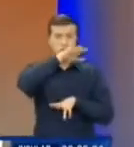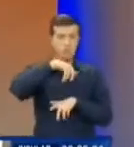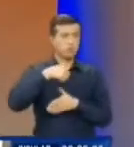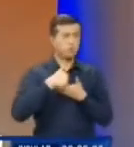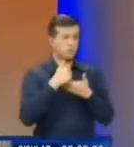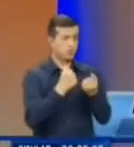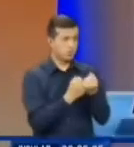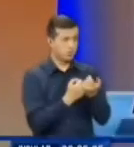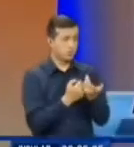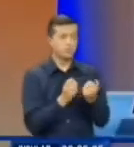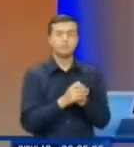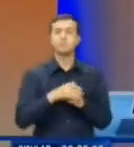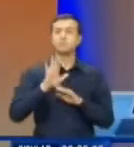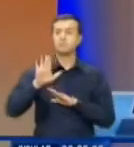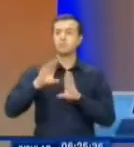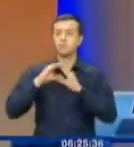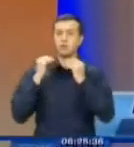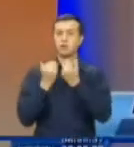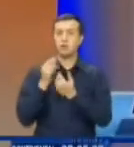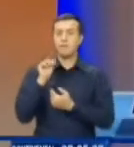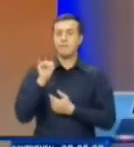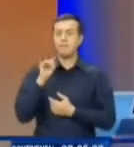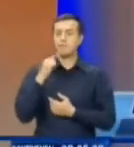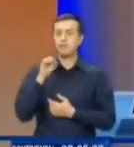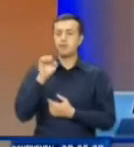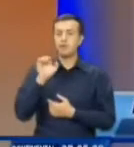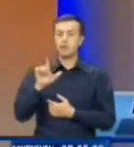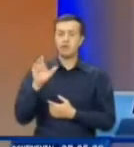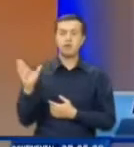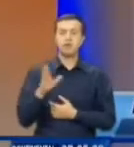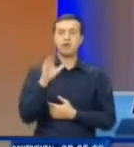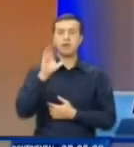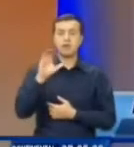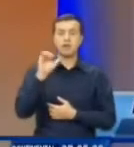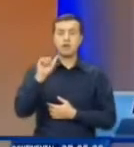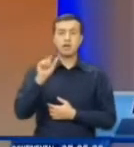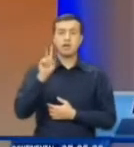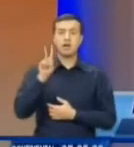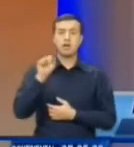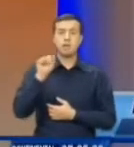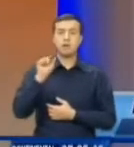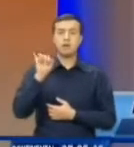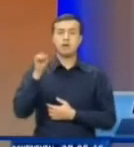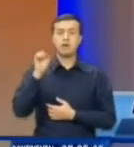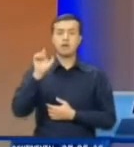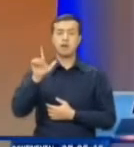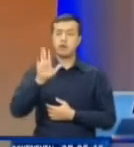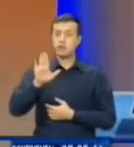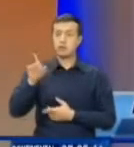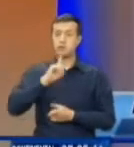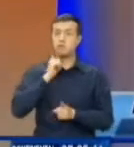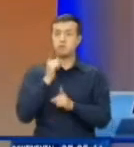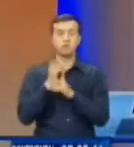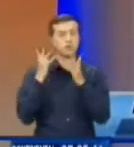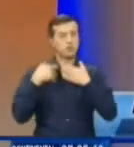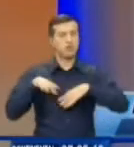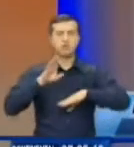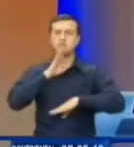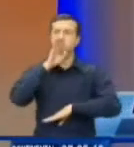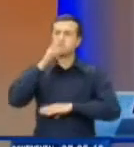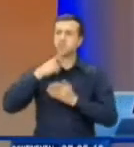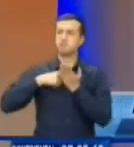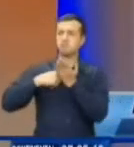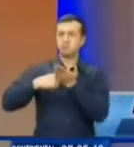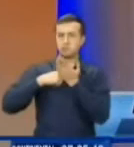alimentaria a través de su presidente miguel carvajal y varios de los compañeros que hacen parte de ella han estado en constante